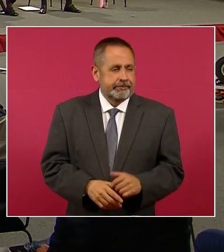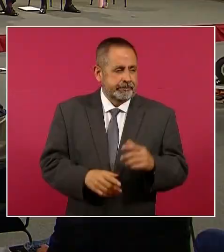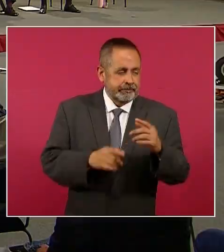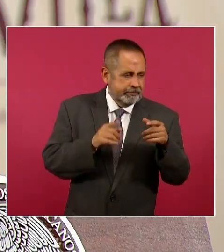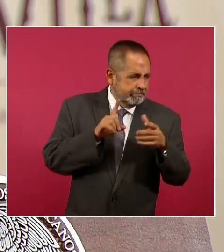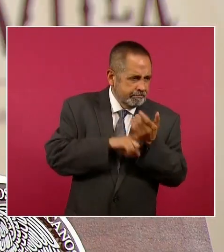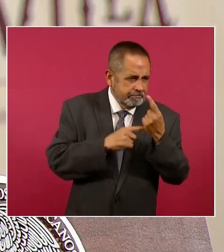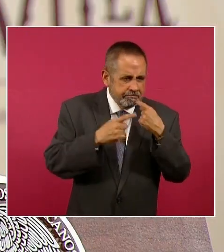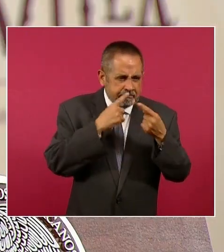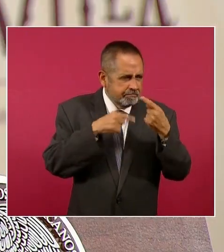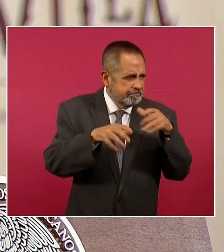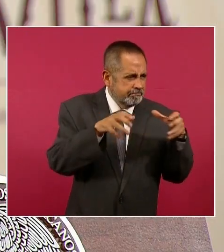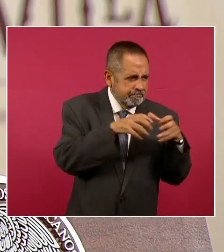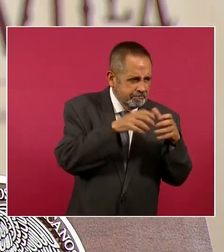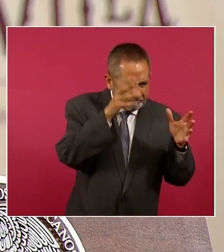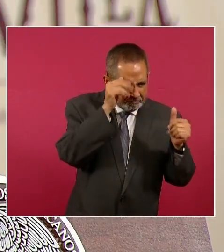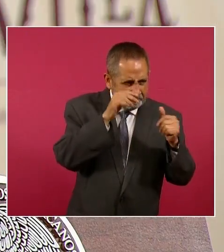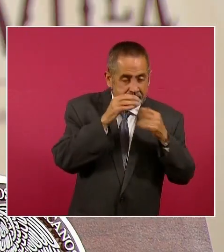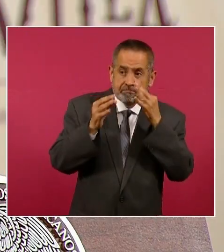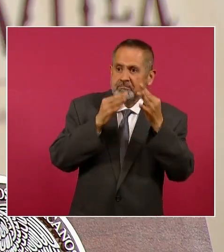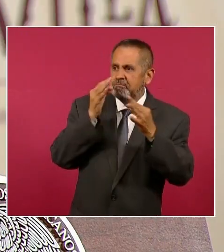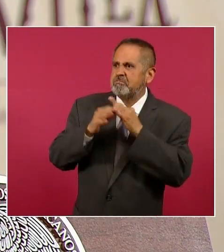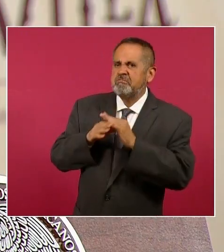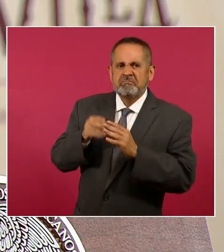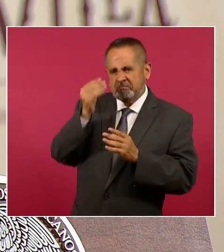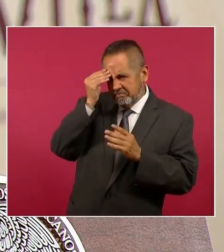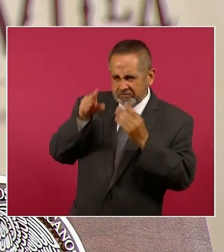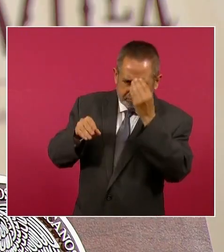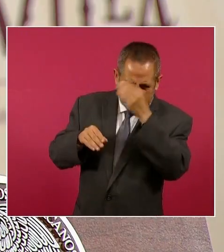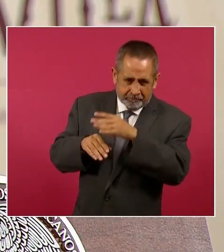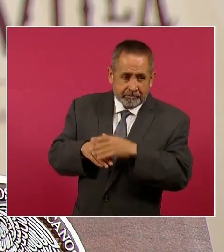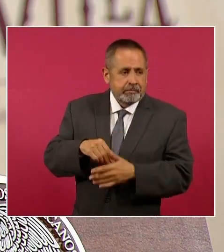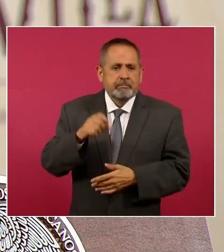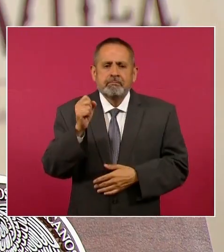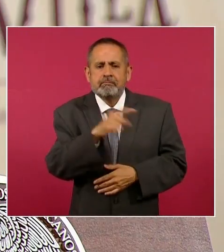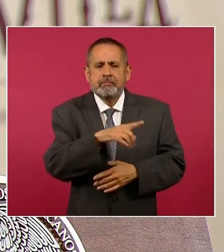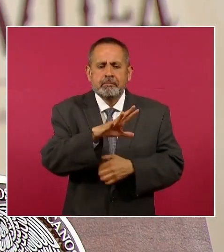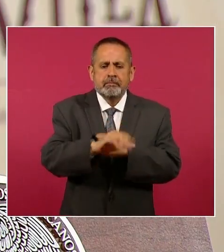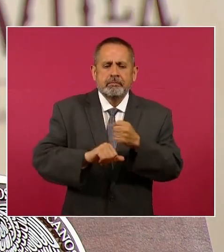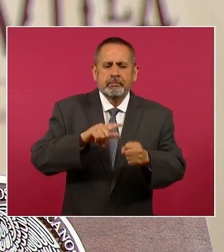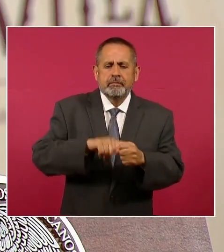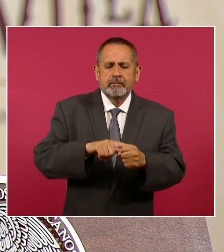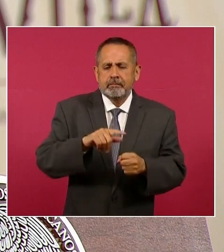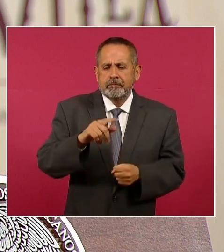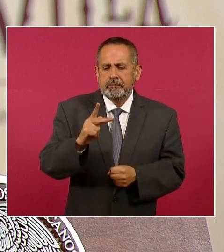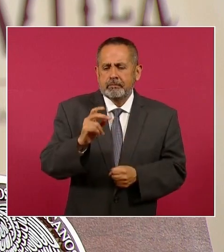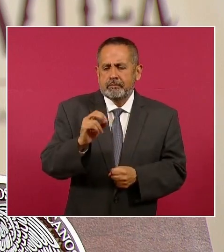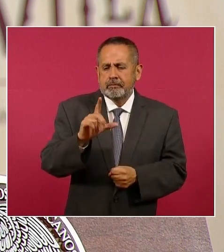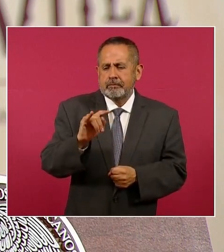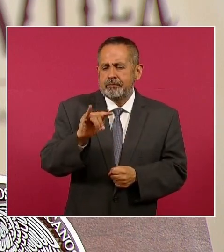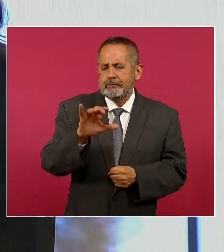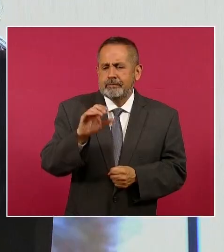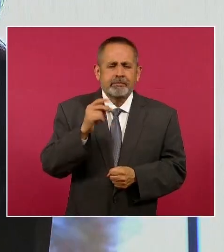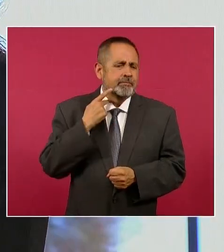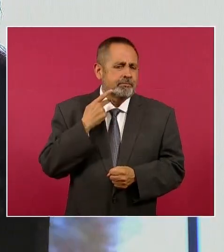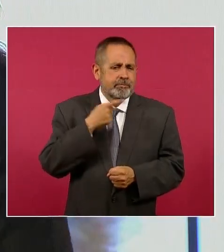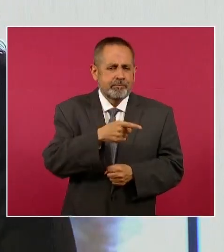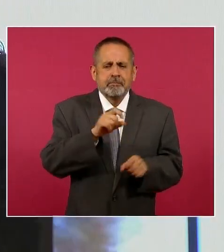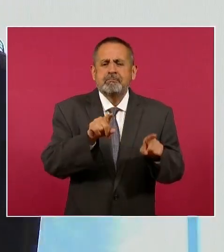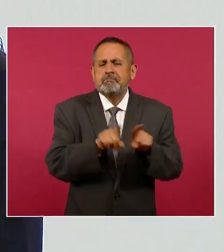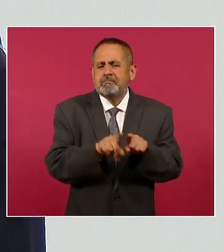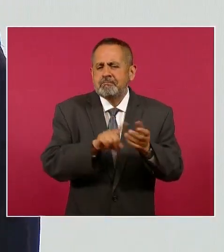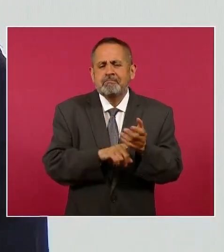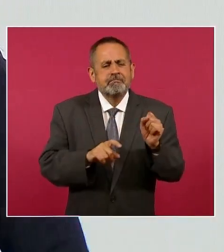campaña, les preguntamos, ¿entonces qué es? Hasta Animal Político se subió a la tendencia con una nota de hace 10